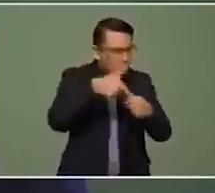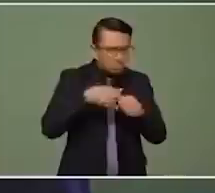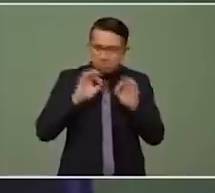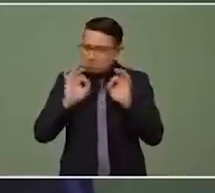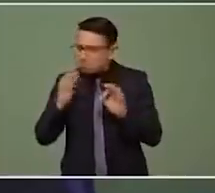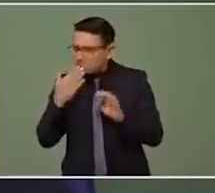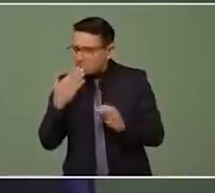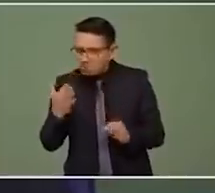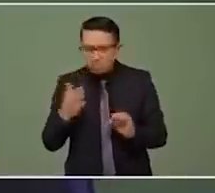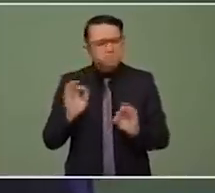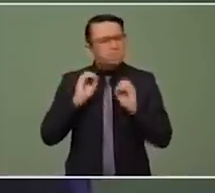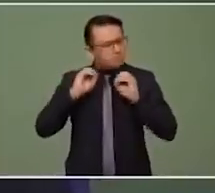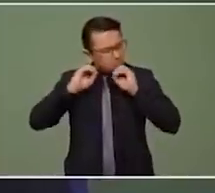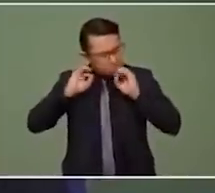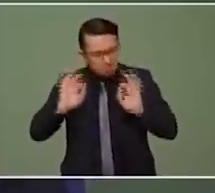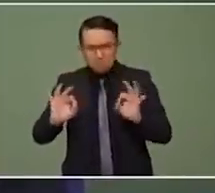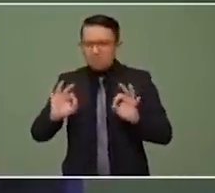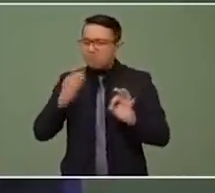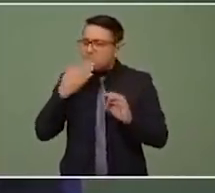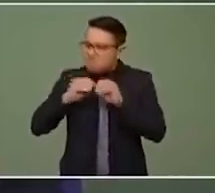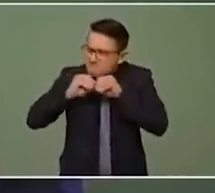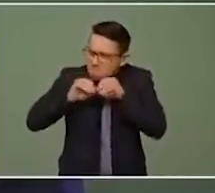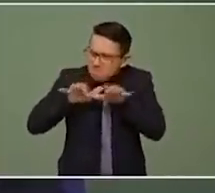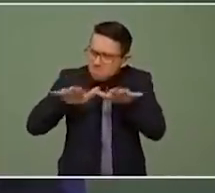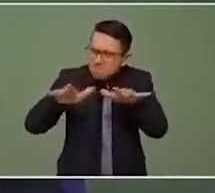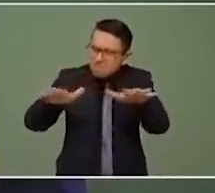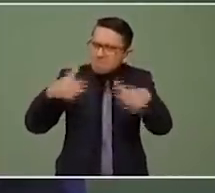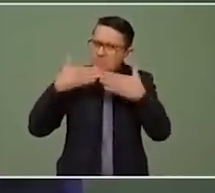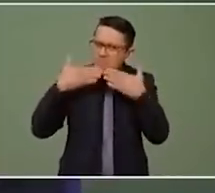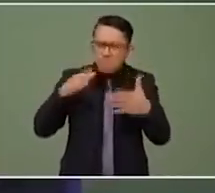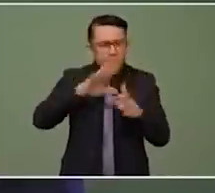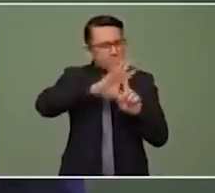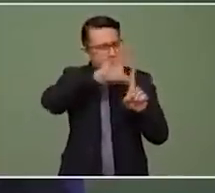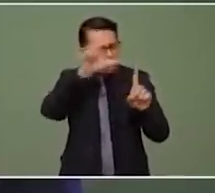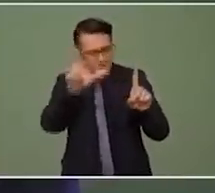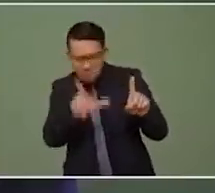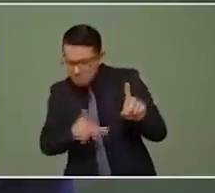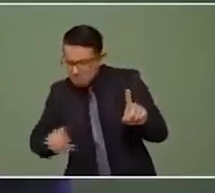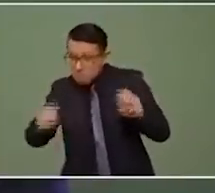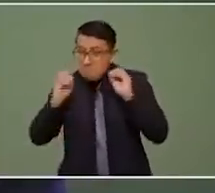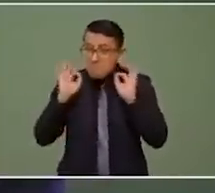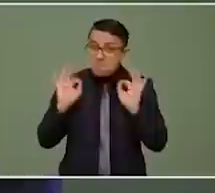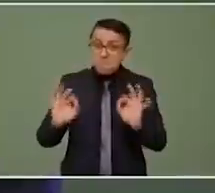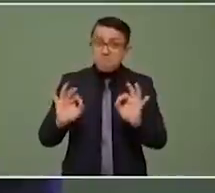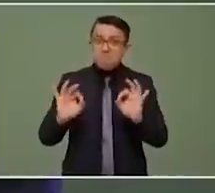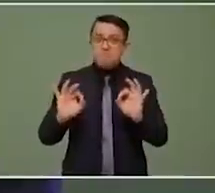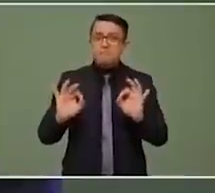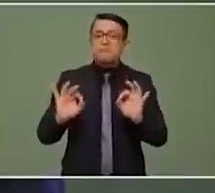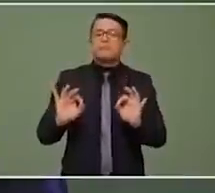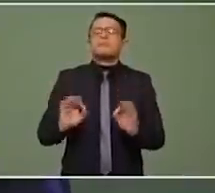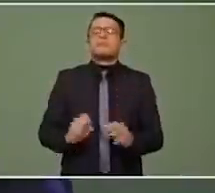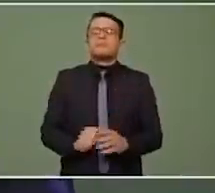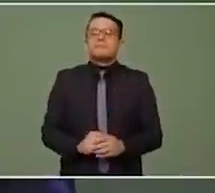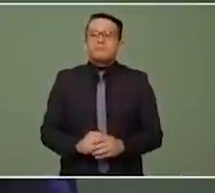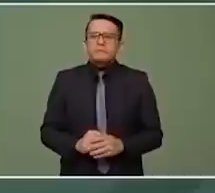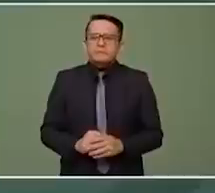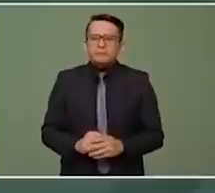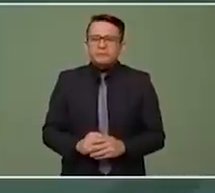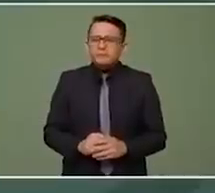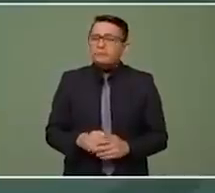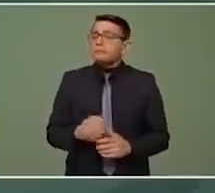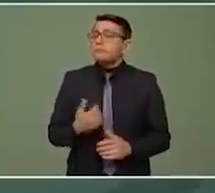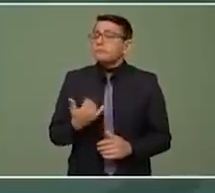prácticamente estabilizado el abasto en todo el país mañana vamos a informar sobre eso